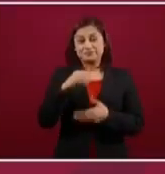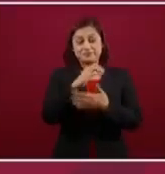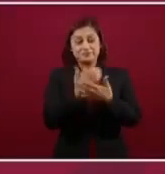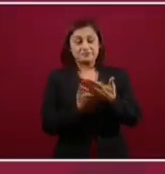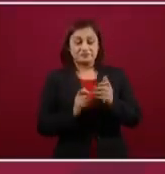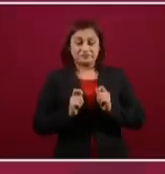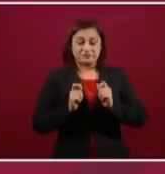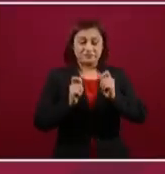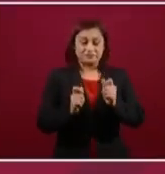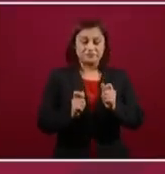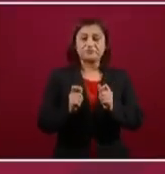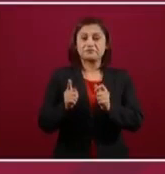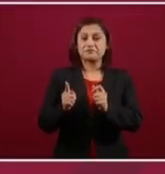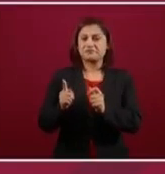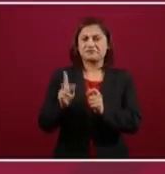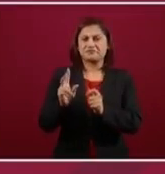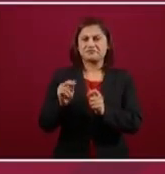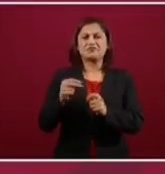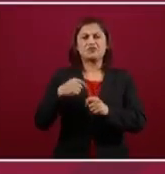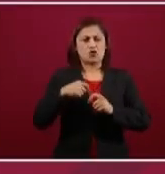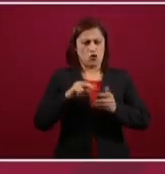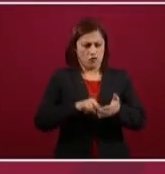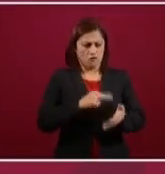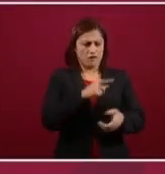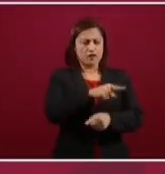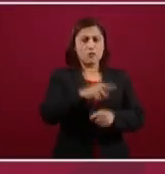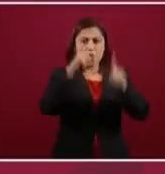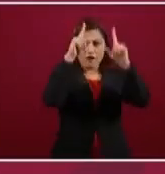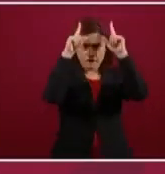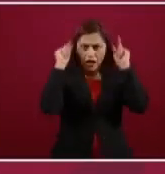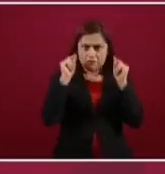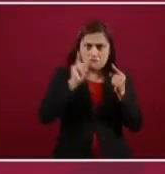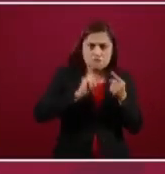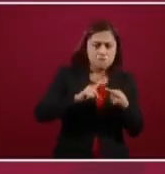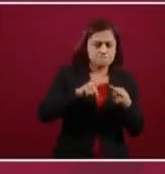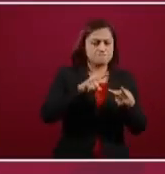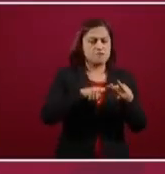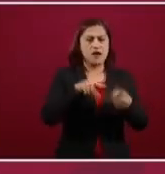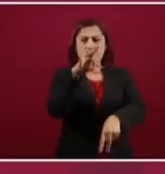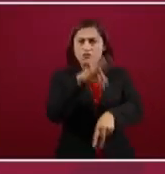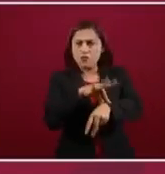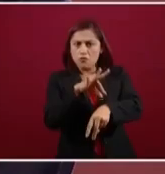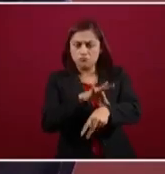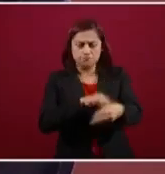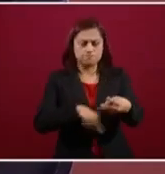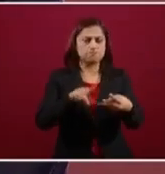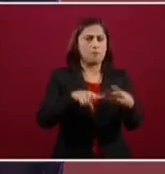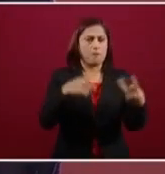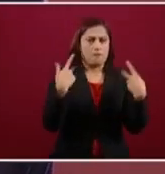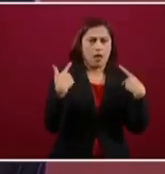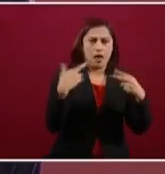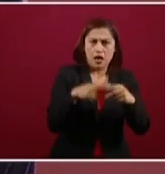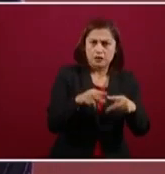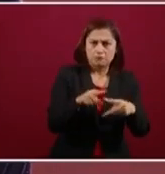contratación de enfermeras, de médicos, de maestros,